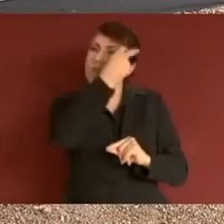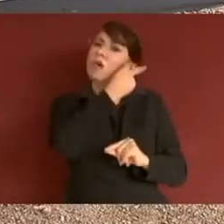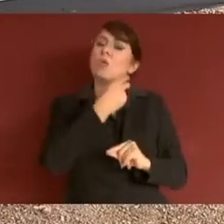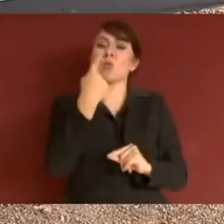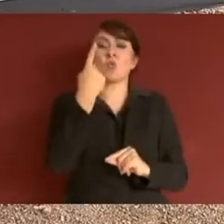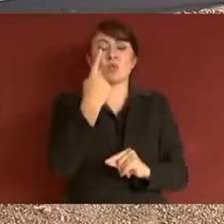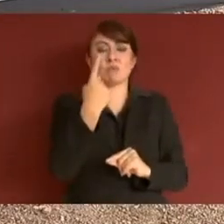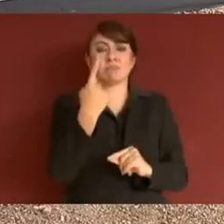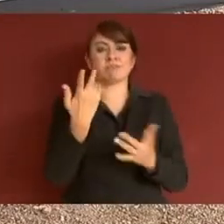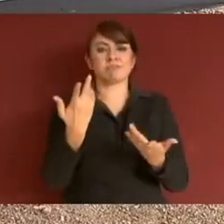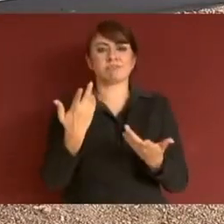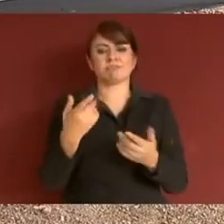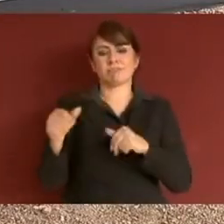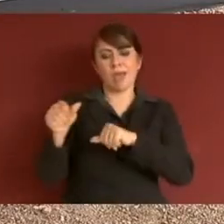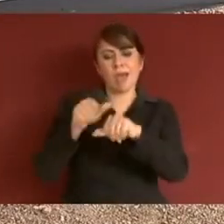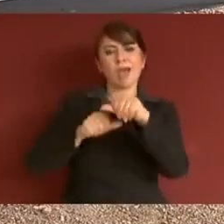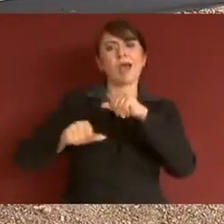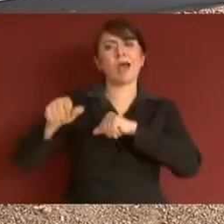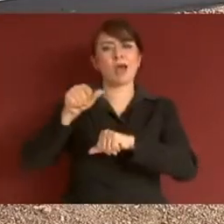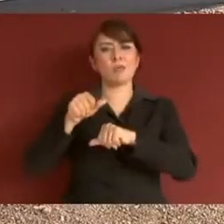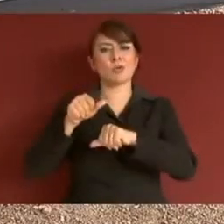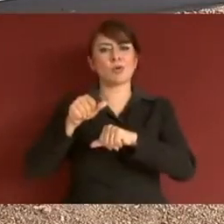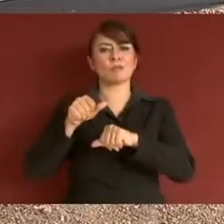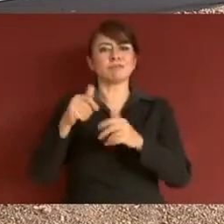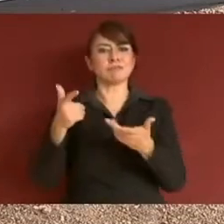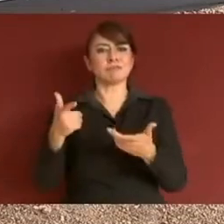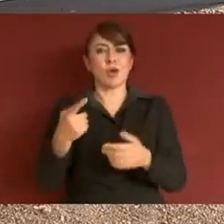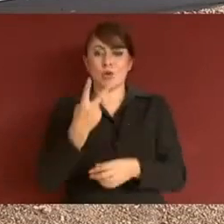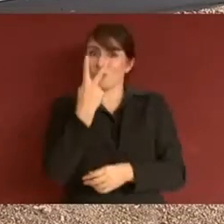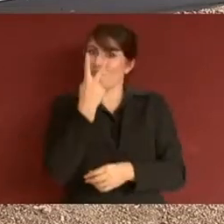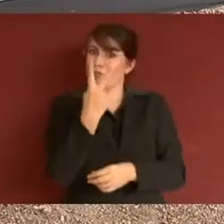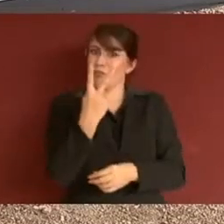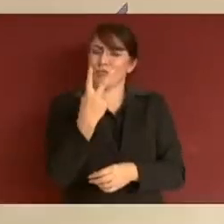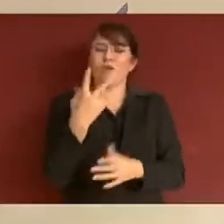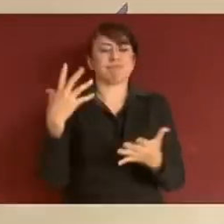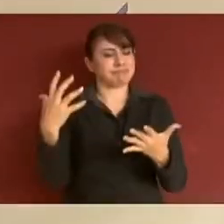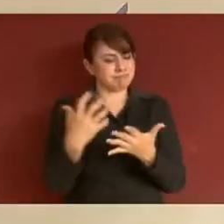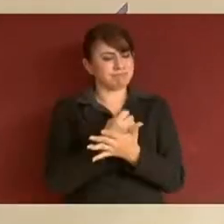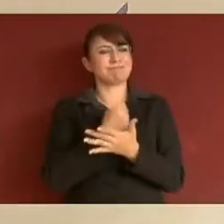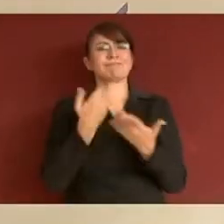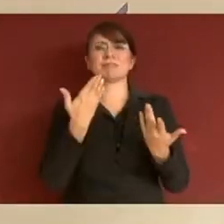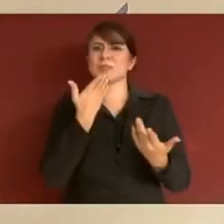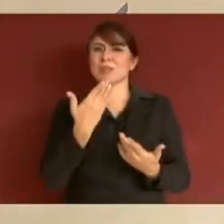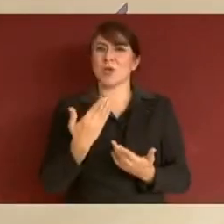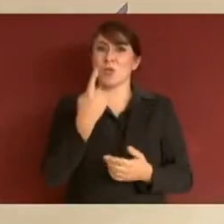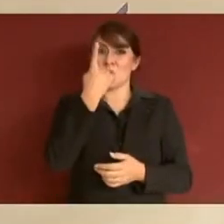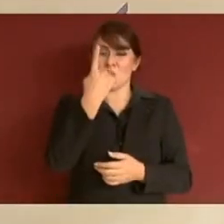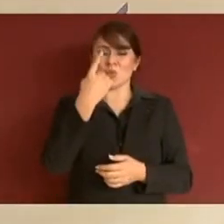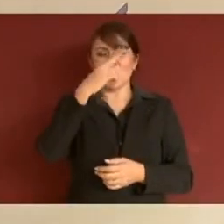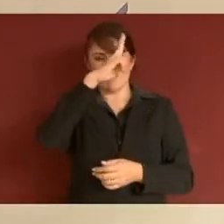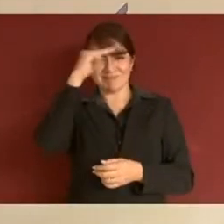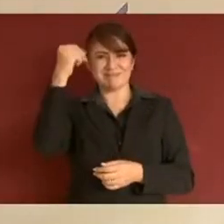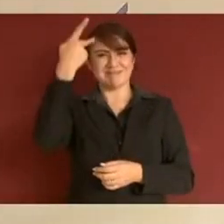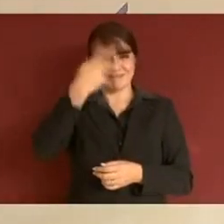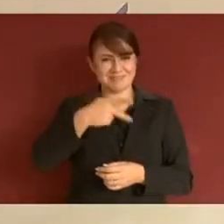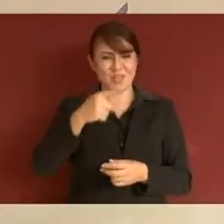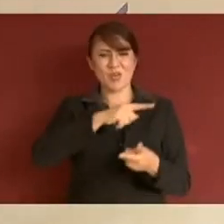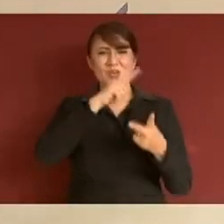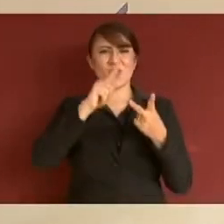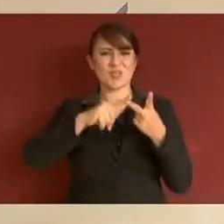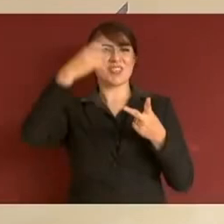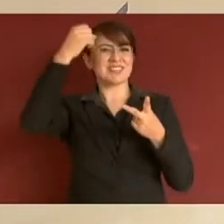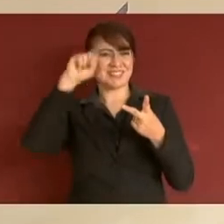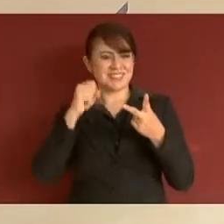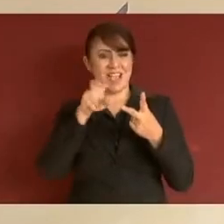Uno que entró al relevo y otro que gana el juego, los dos. Uno de Nayarit, otro de